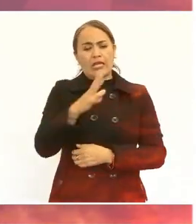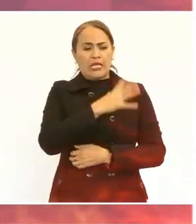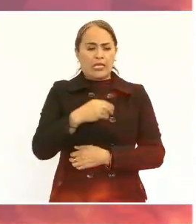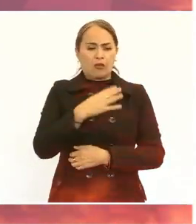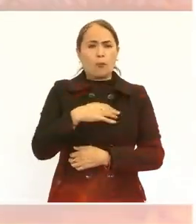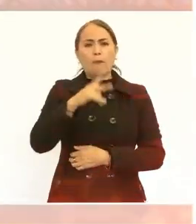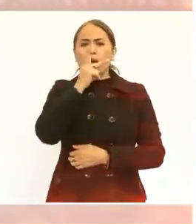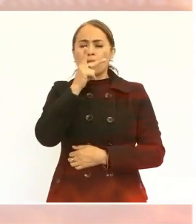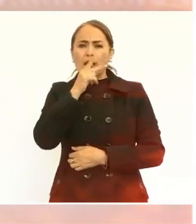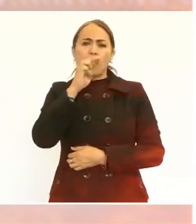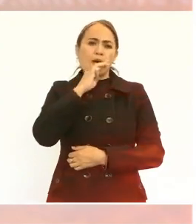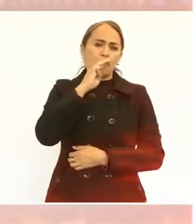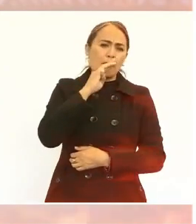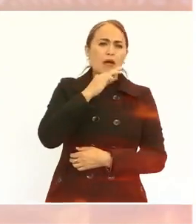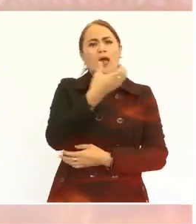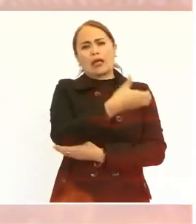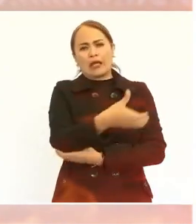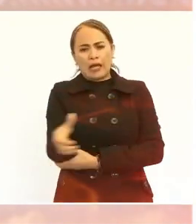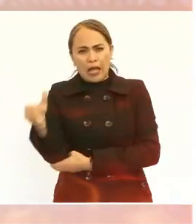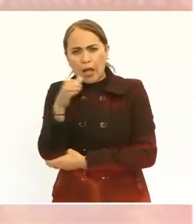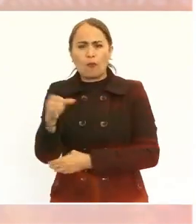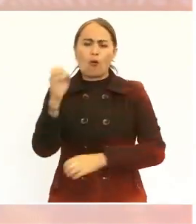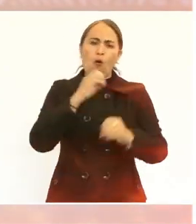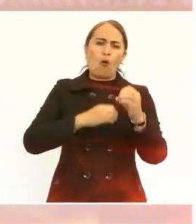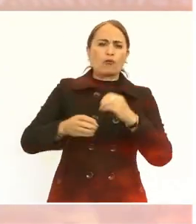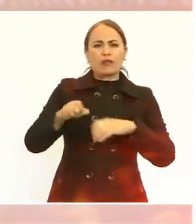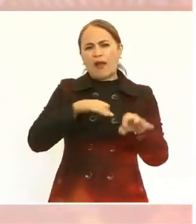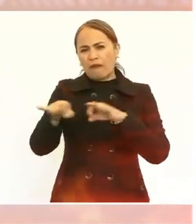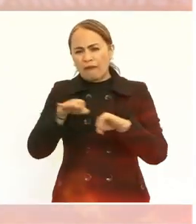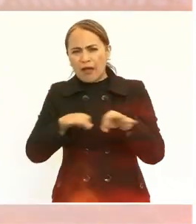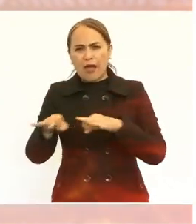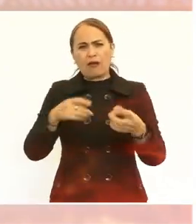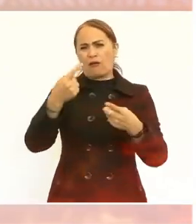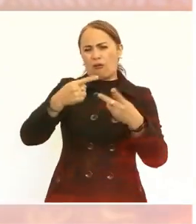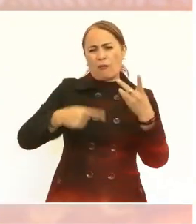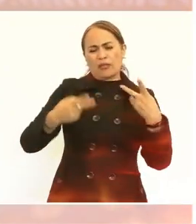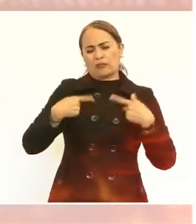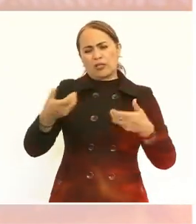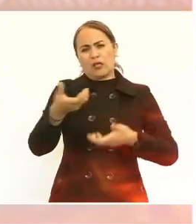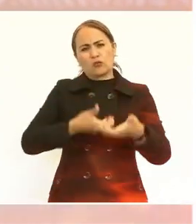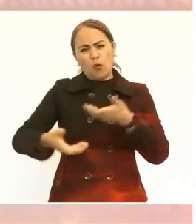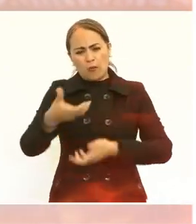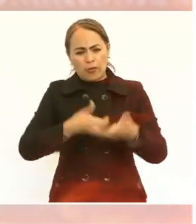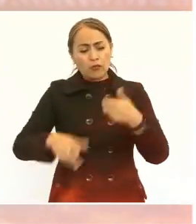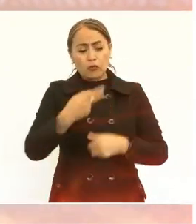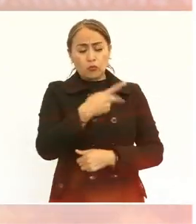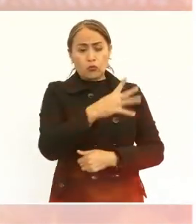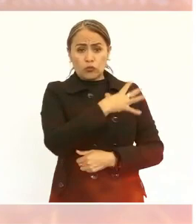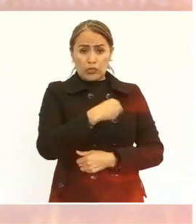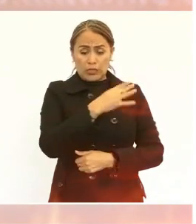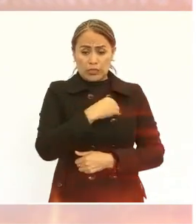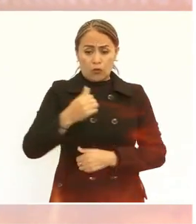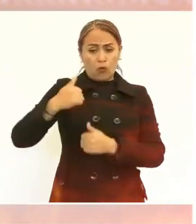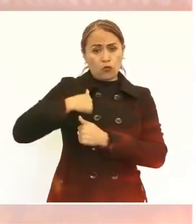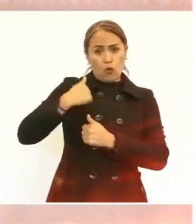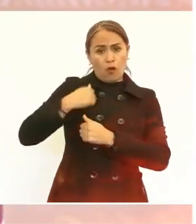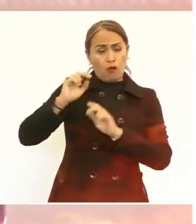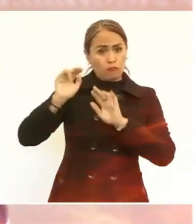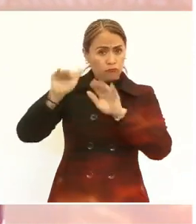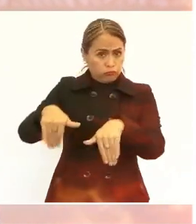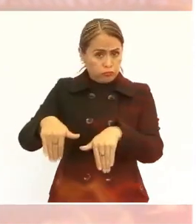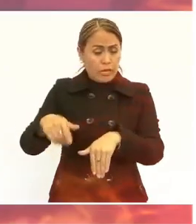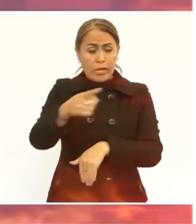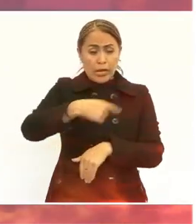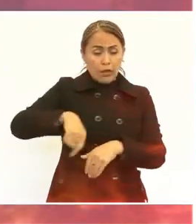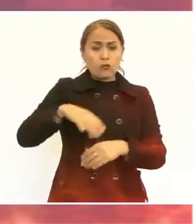antes criticaba mucho, ha cometido los crímenes más terribles de la historia en contra del pueblo. A mí no se me olvida.